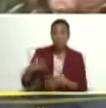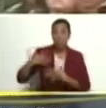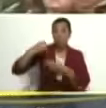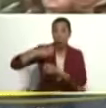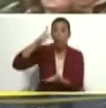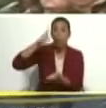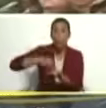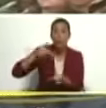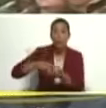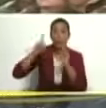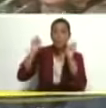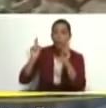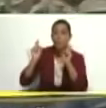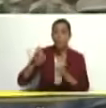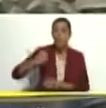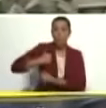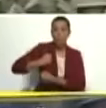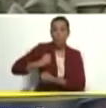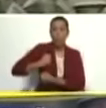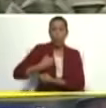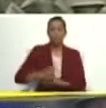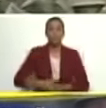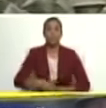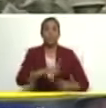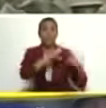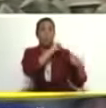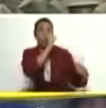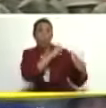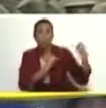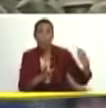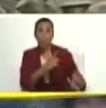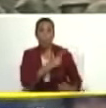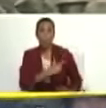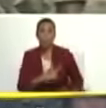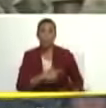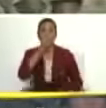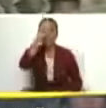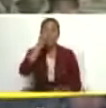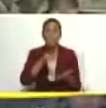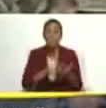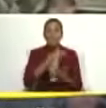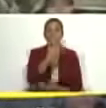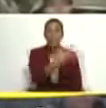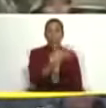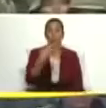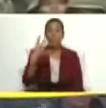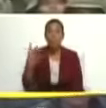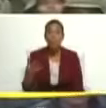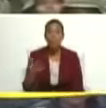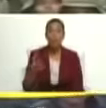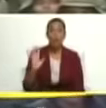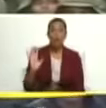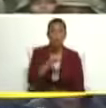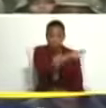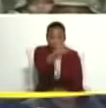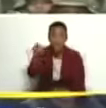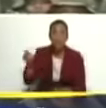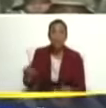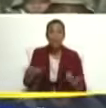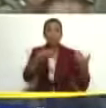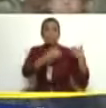presentes, cadetes presentes, que en el 2054 a ustedes les